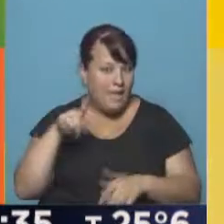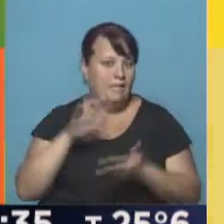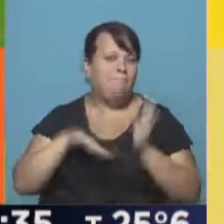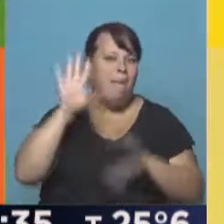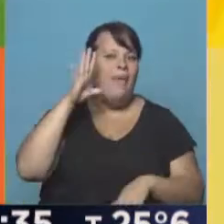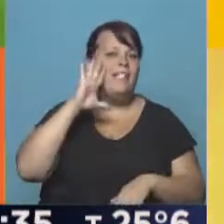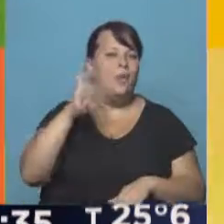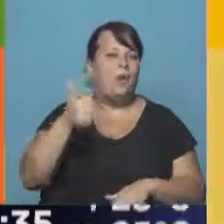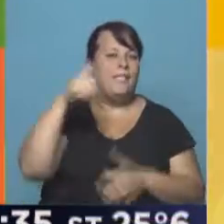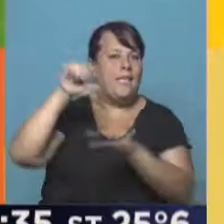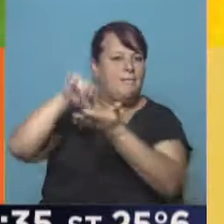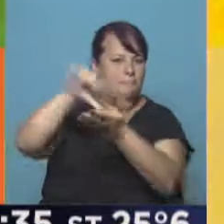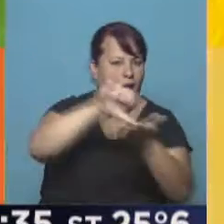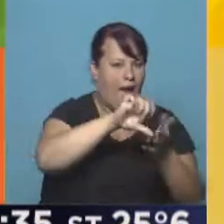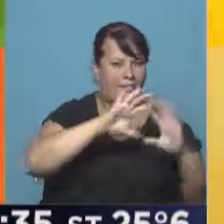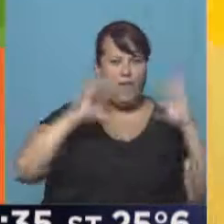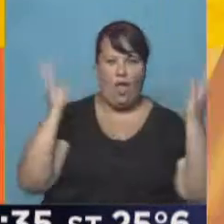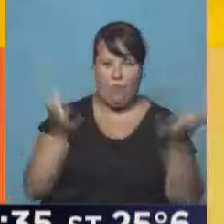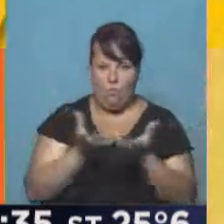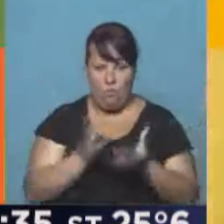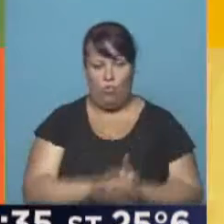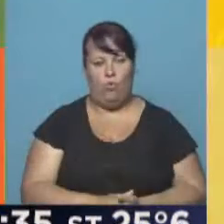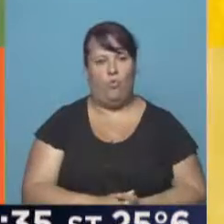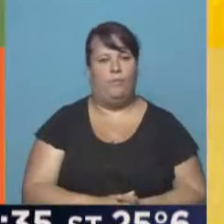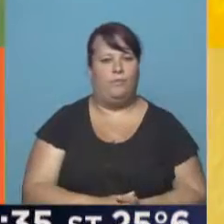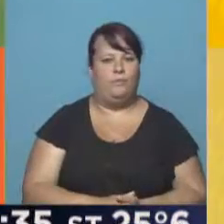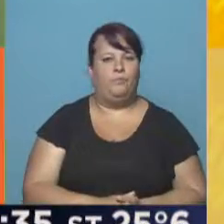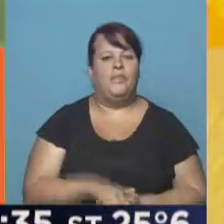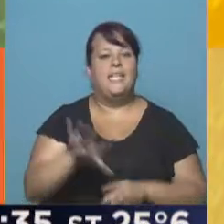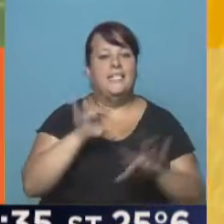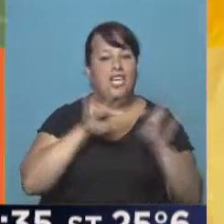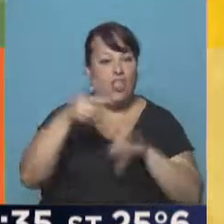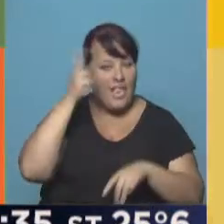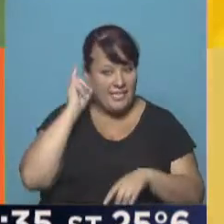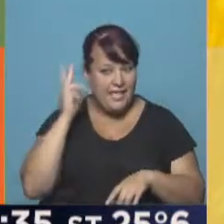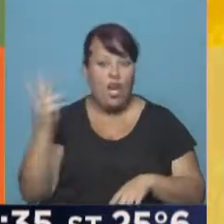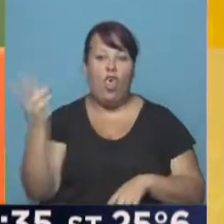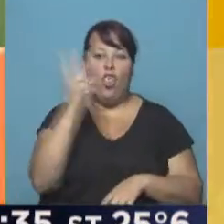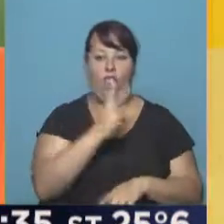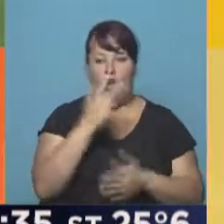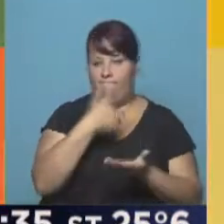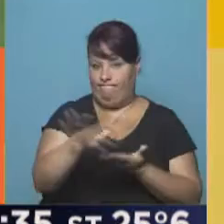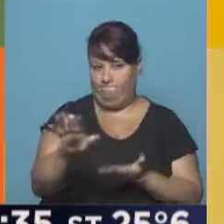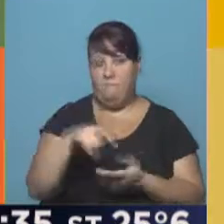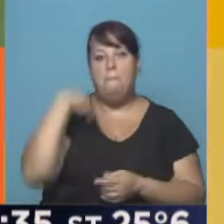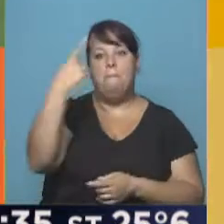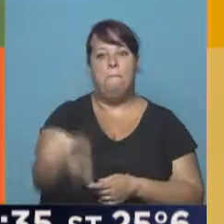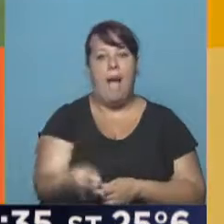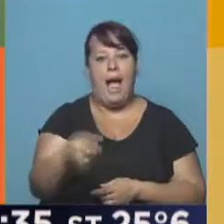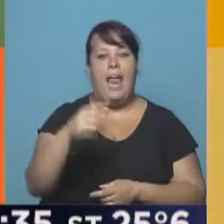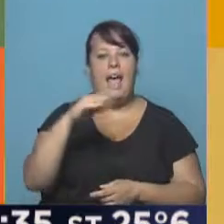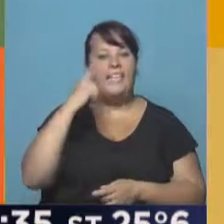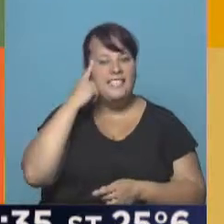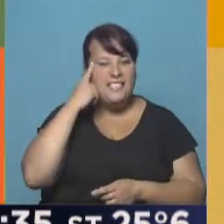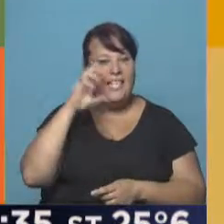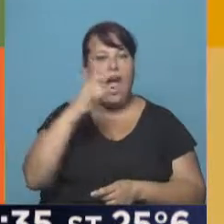de 56 países de todo el mundo. La selección chilena ya suma 2 descartados de cara a la China